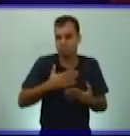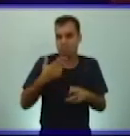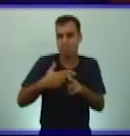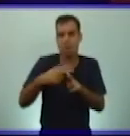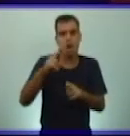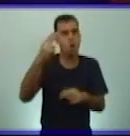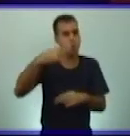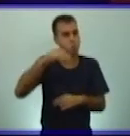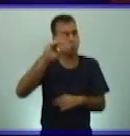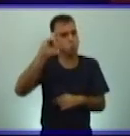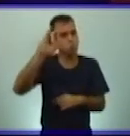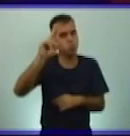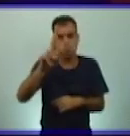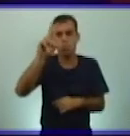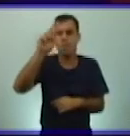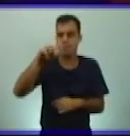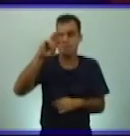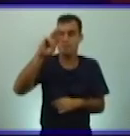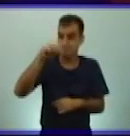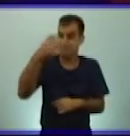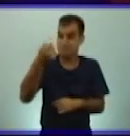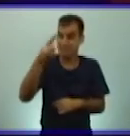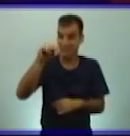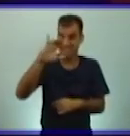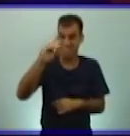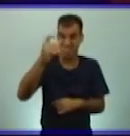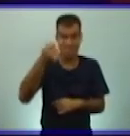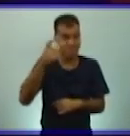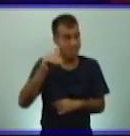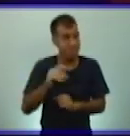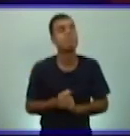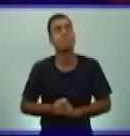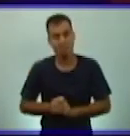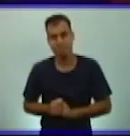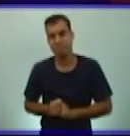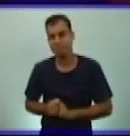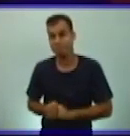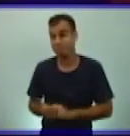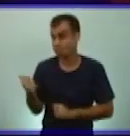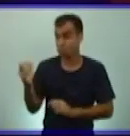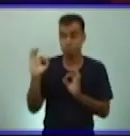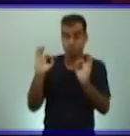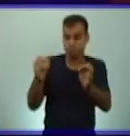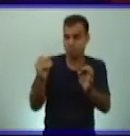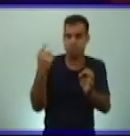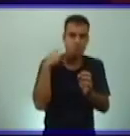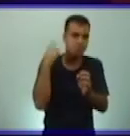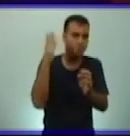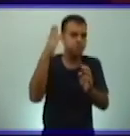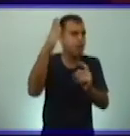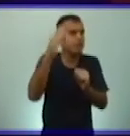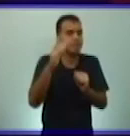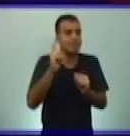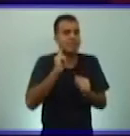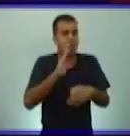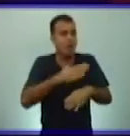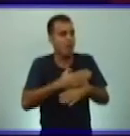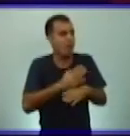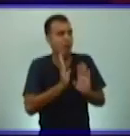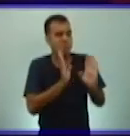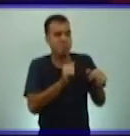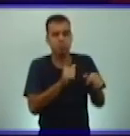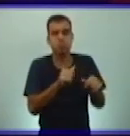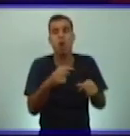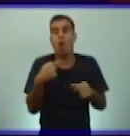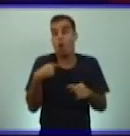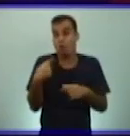fatalismo geográfico, como doctrina geopolítica, quedó para siempre destruida con las acciones que